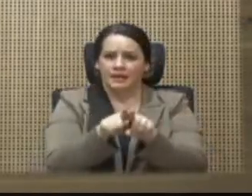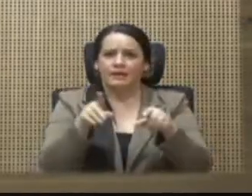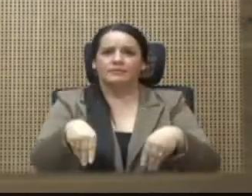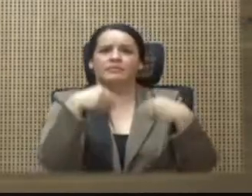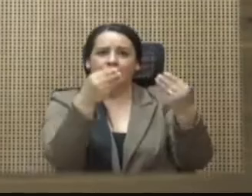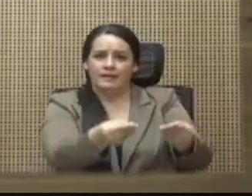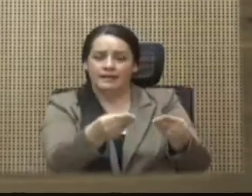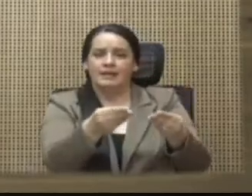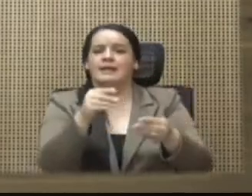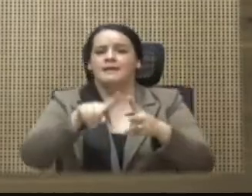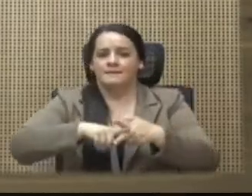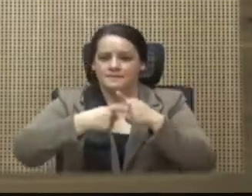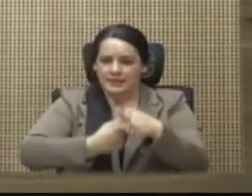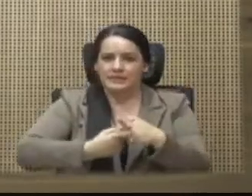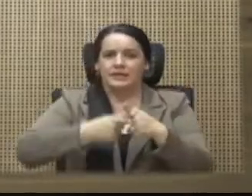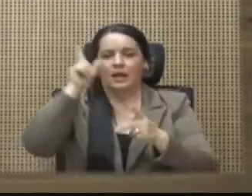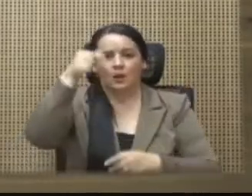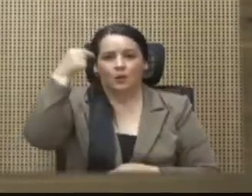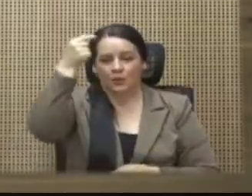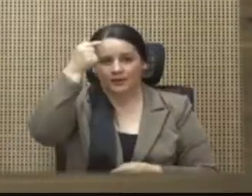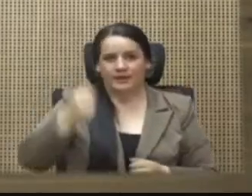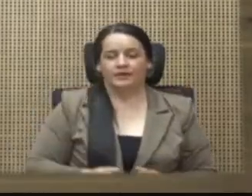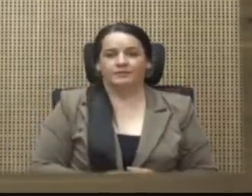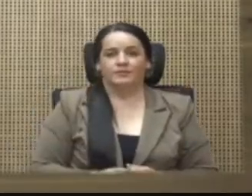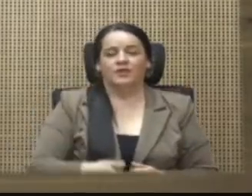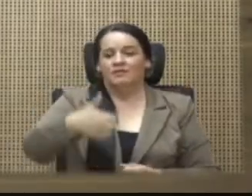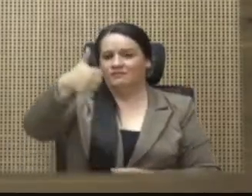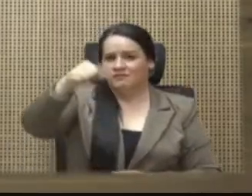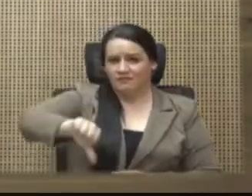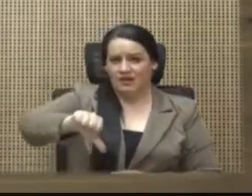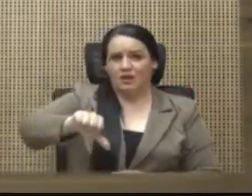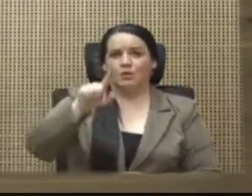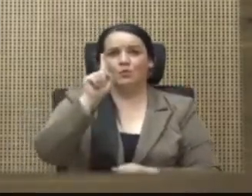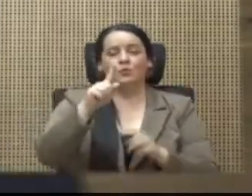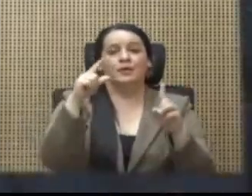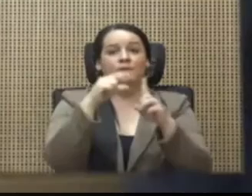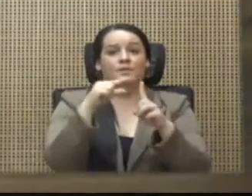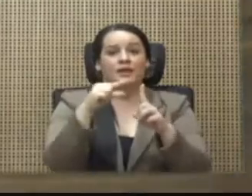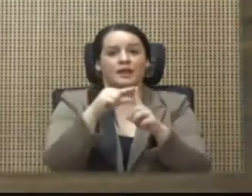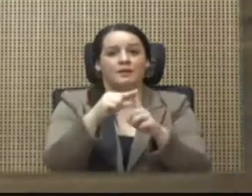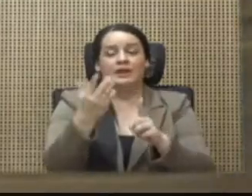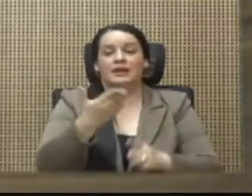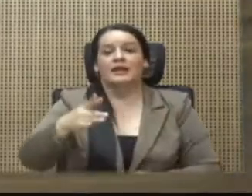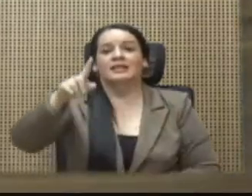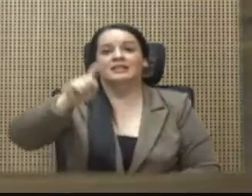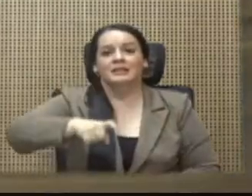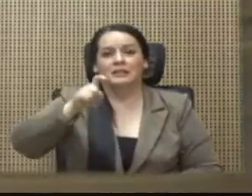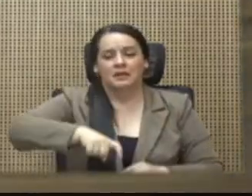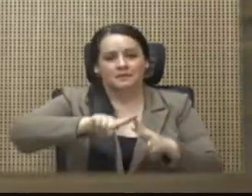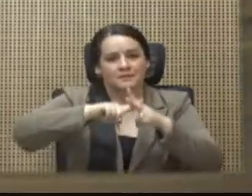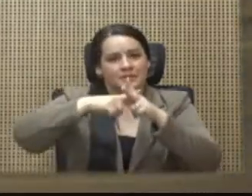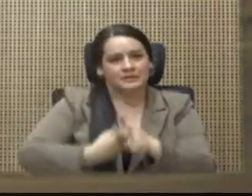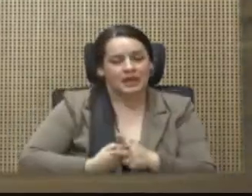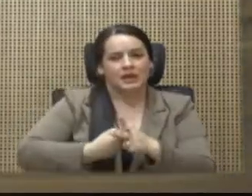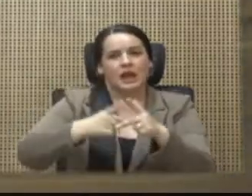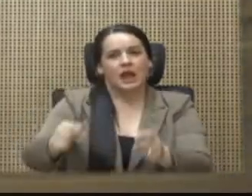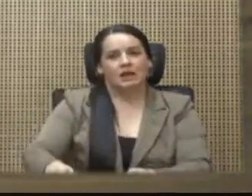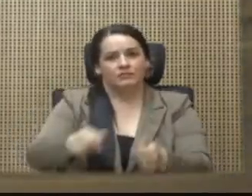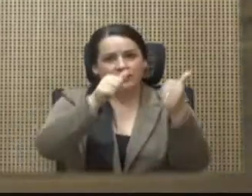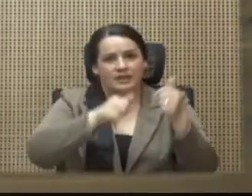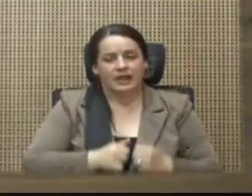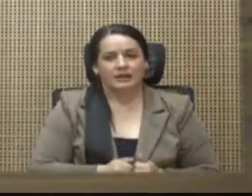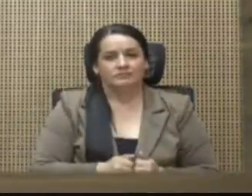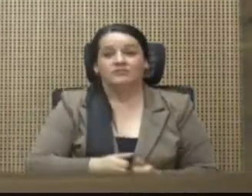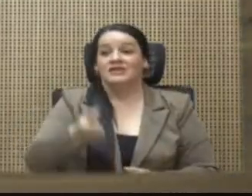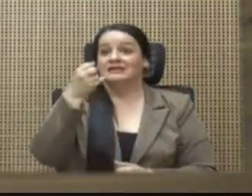gobernar. Fracaso es una palabra que deberían empezar a erradicar, pero si en Zapote no saben